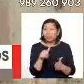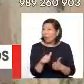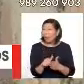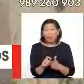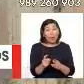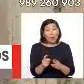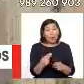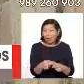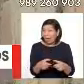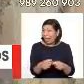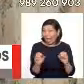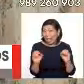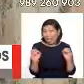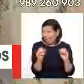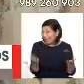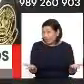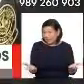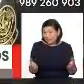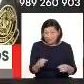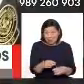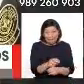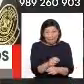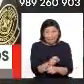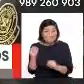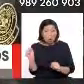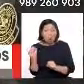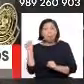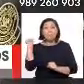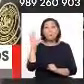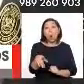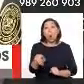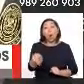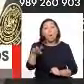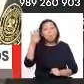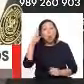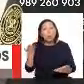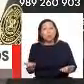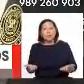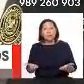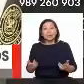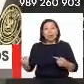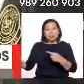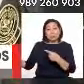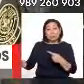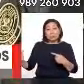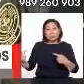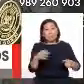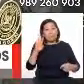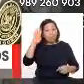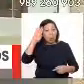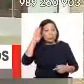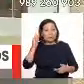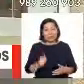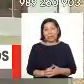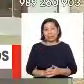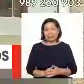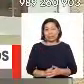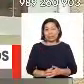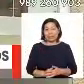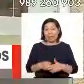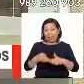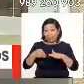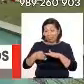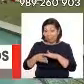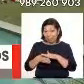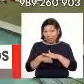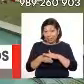tienen identificación. Una granada de guerra que ha sido lanzada también durante el enfrentamiento al personal policial. Al interior